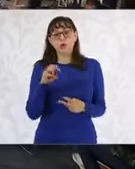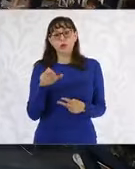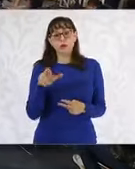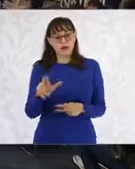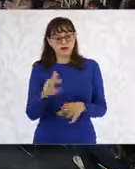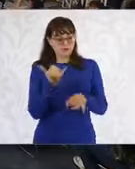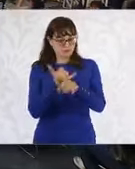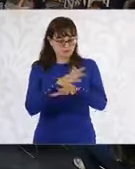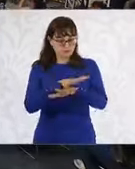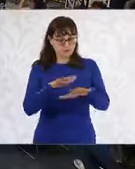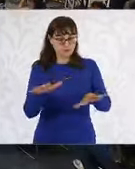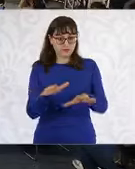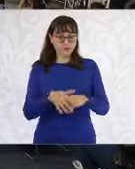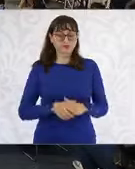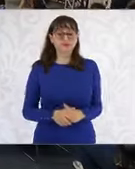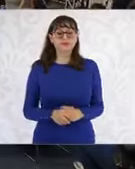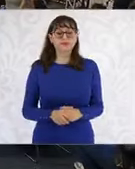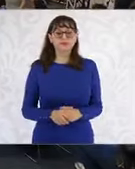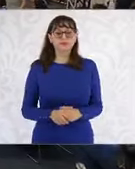información.